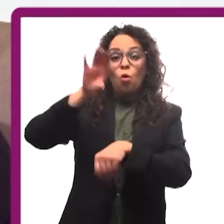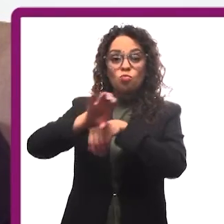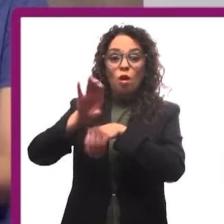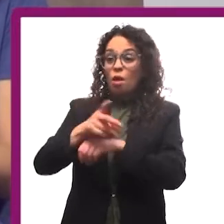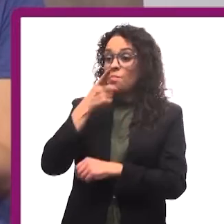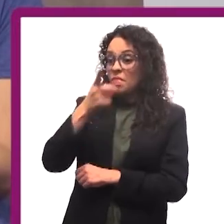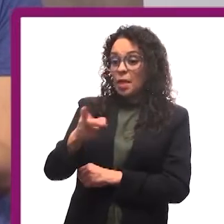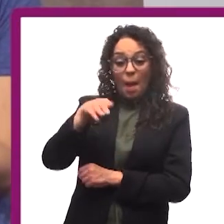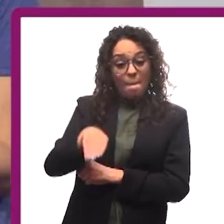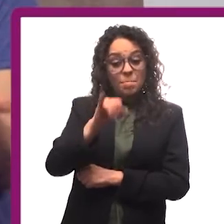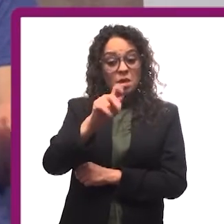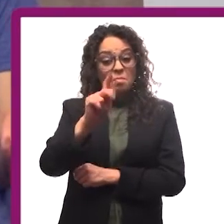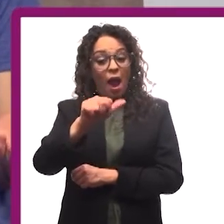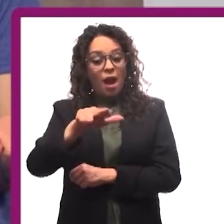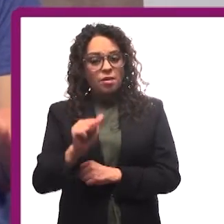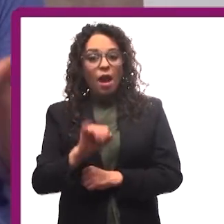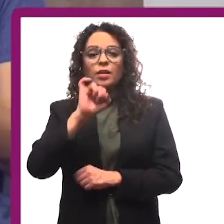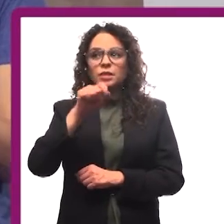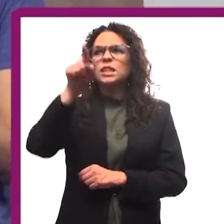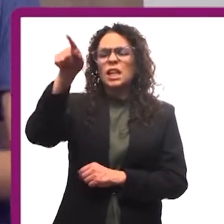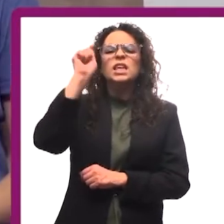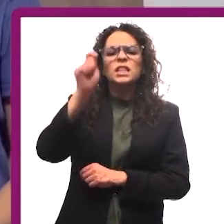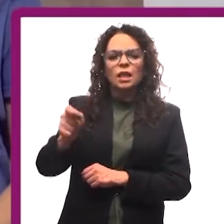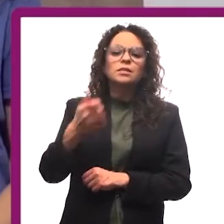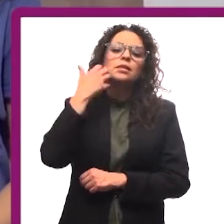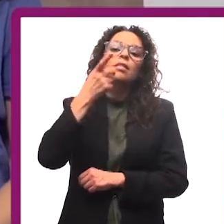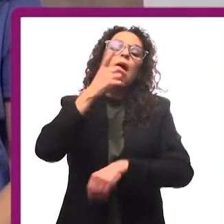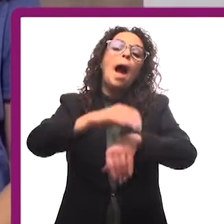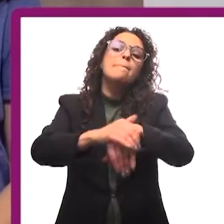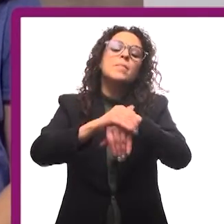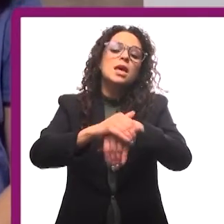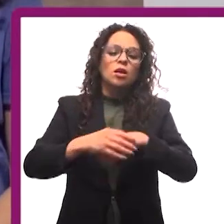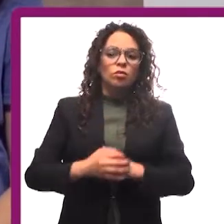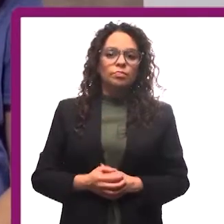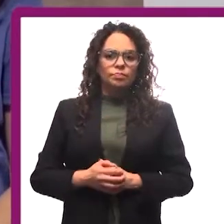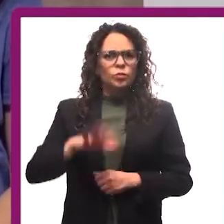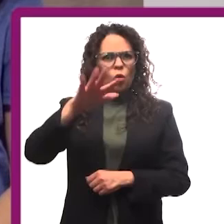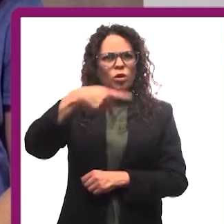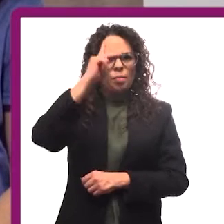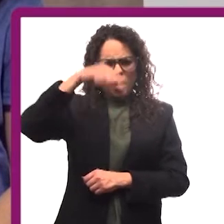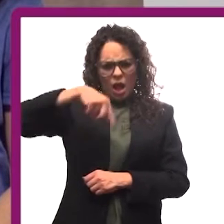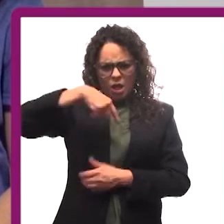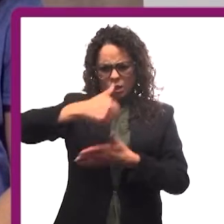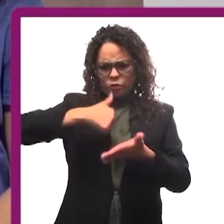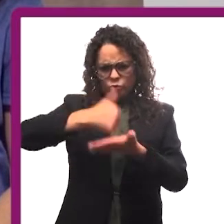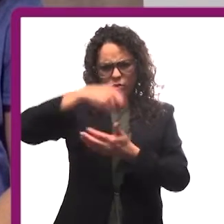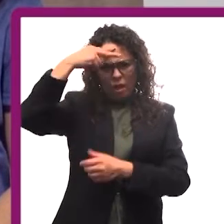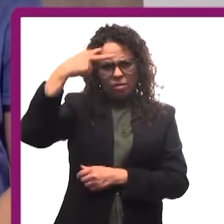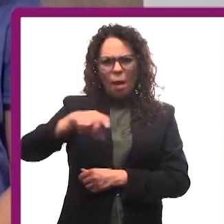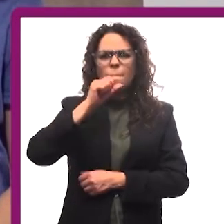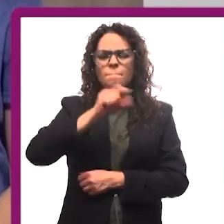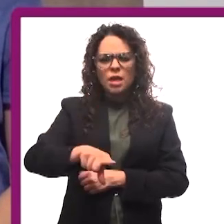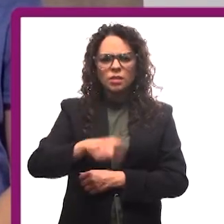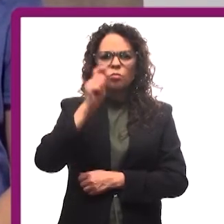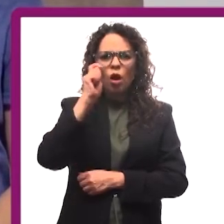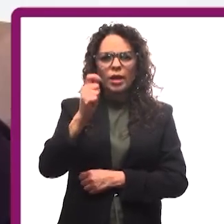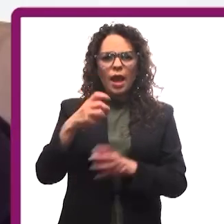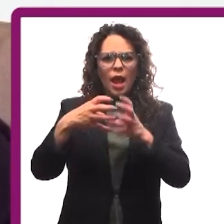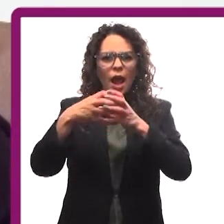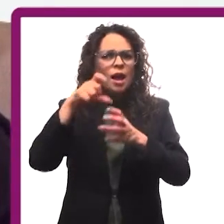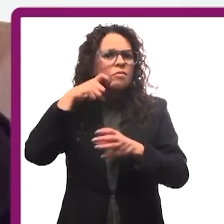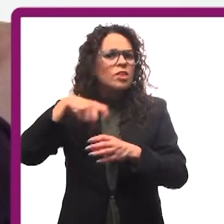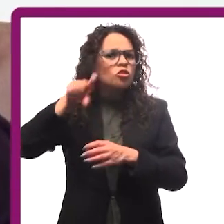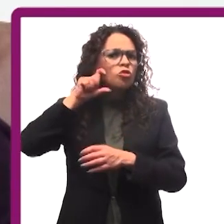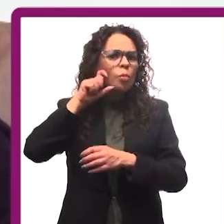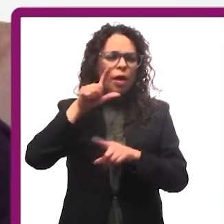pana? Exacto, que para ellos significa amigo. Oye, pero también en nuestro país, aquí en la Ciudad de México, los jitomates que conocemos son